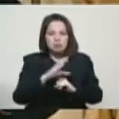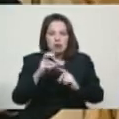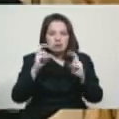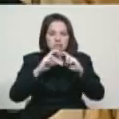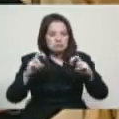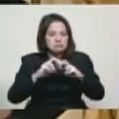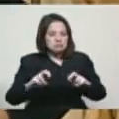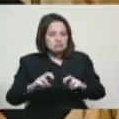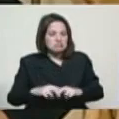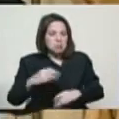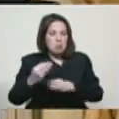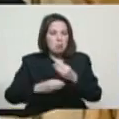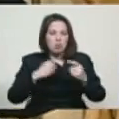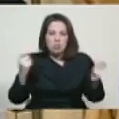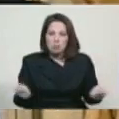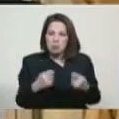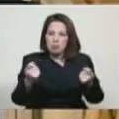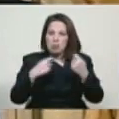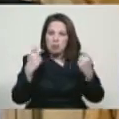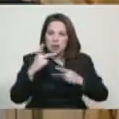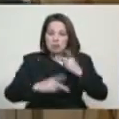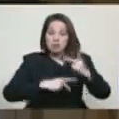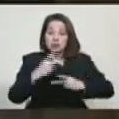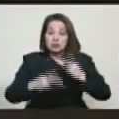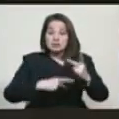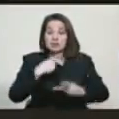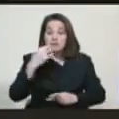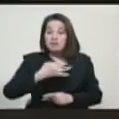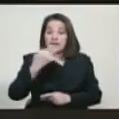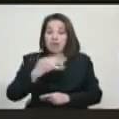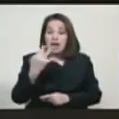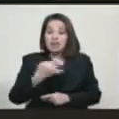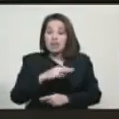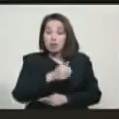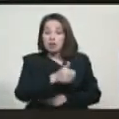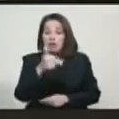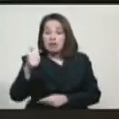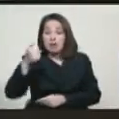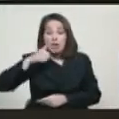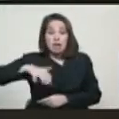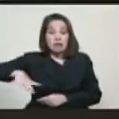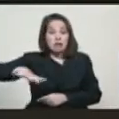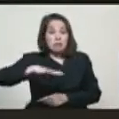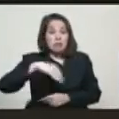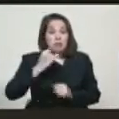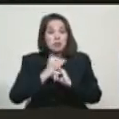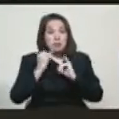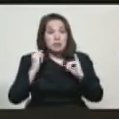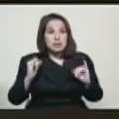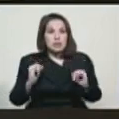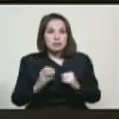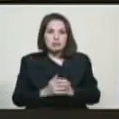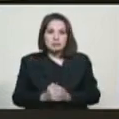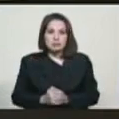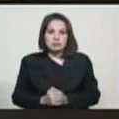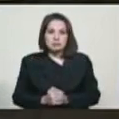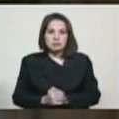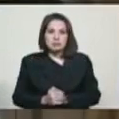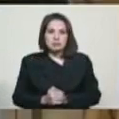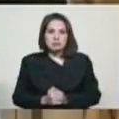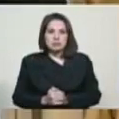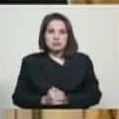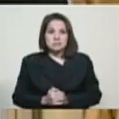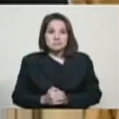cómo podemos promover procesos verdaderamente autóctonos, autónomos, soberanos, independientes. La